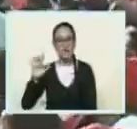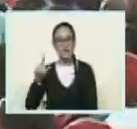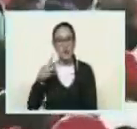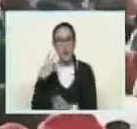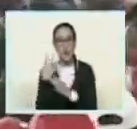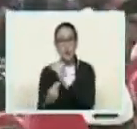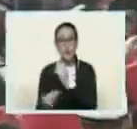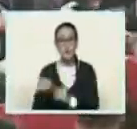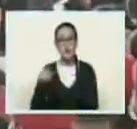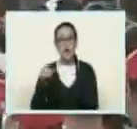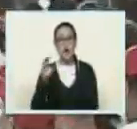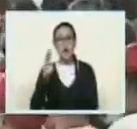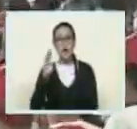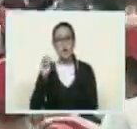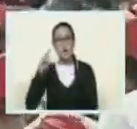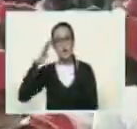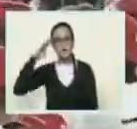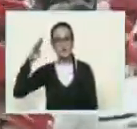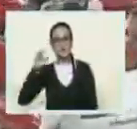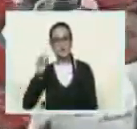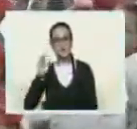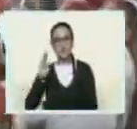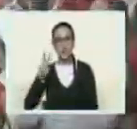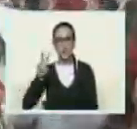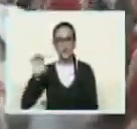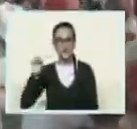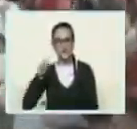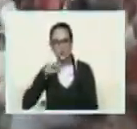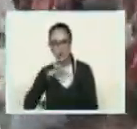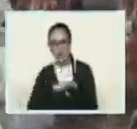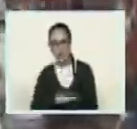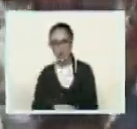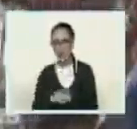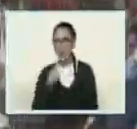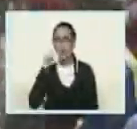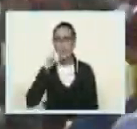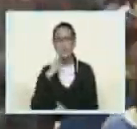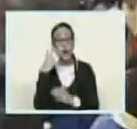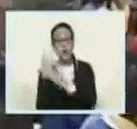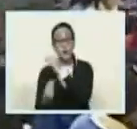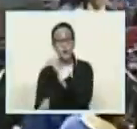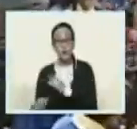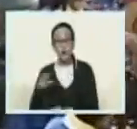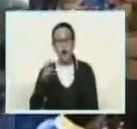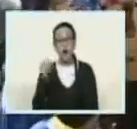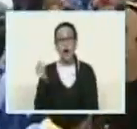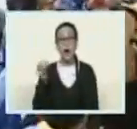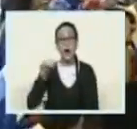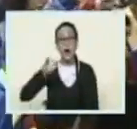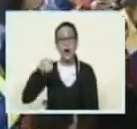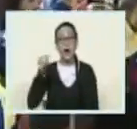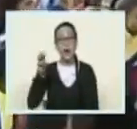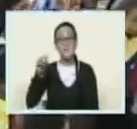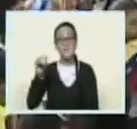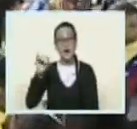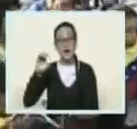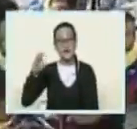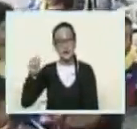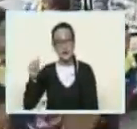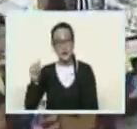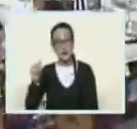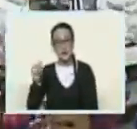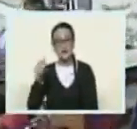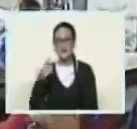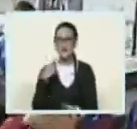Boves. Tocó a Bolívar huir a Jamaica sin ejército, con un debate sobre